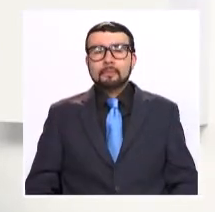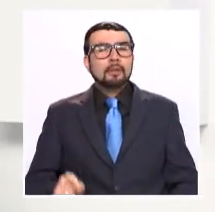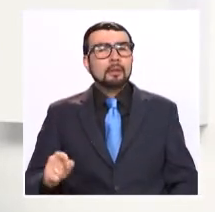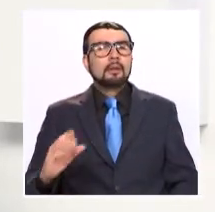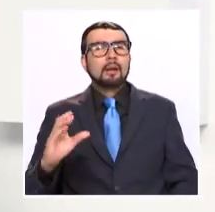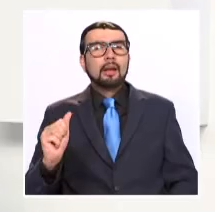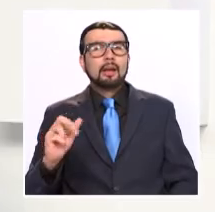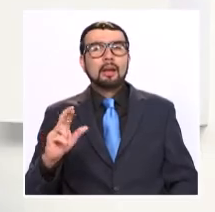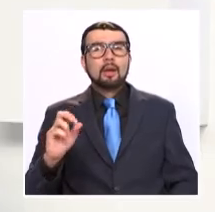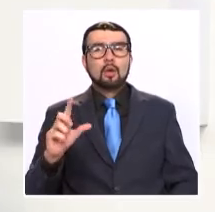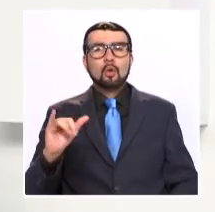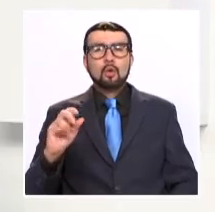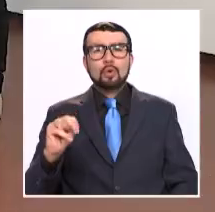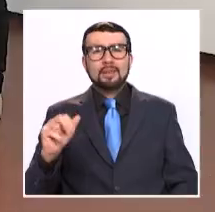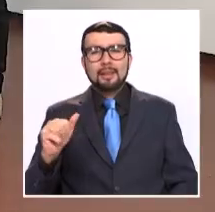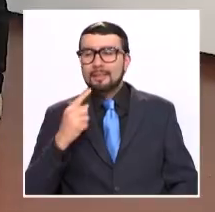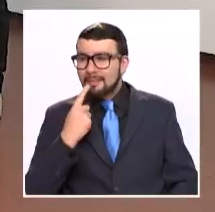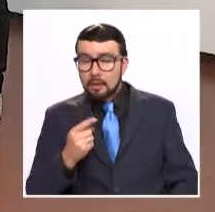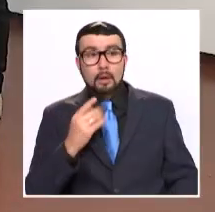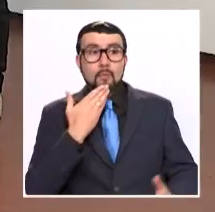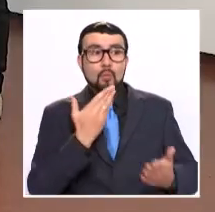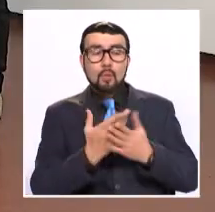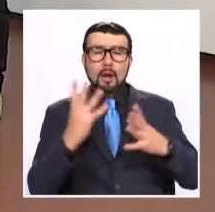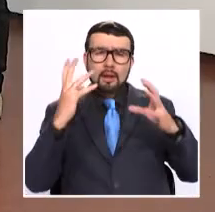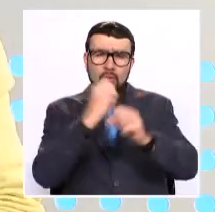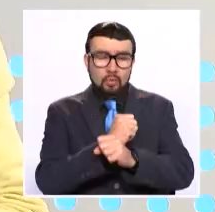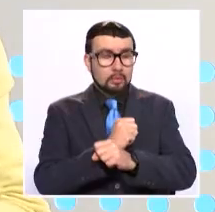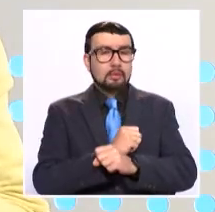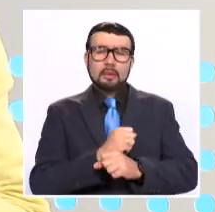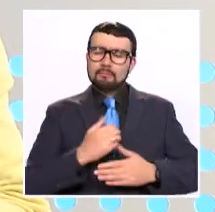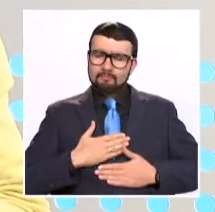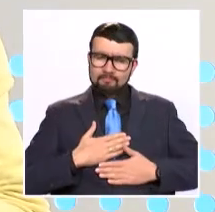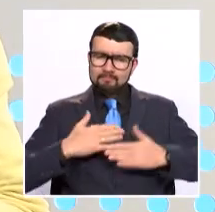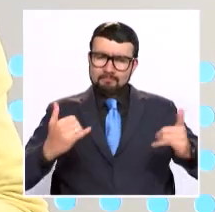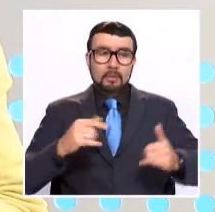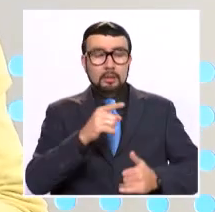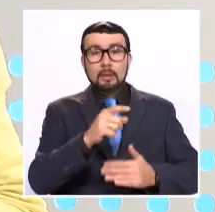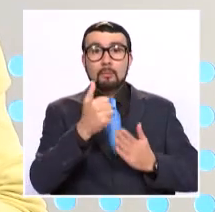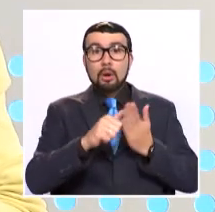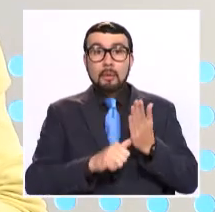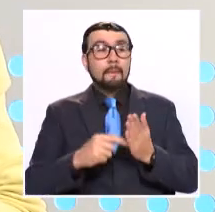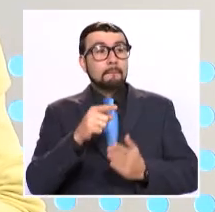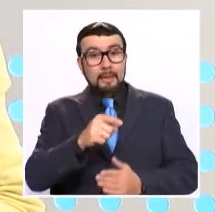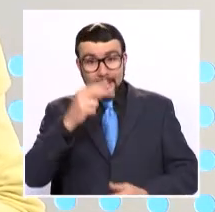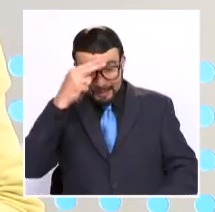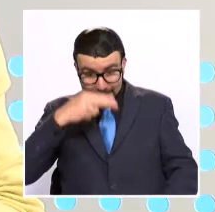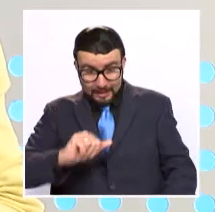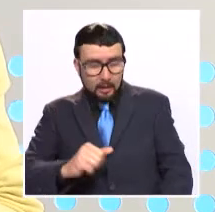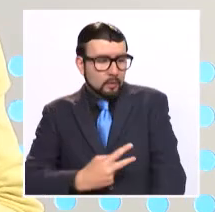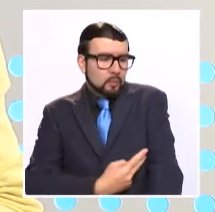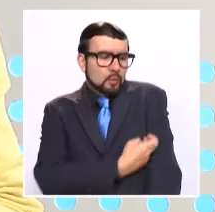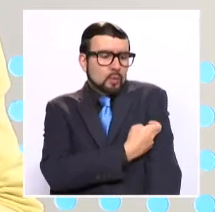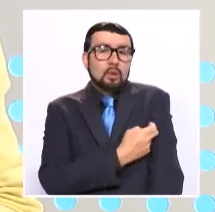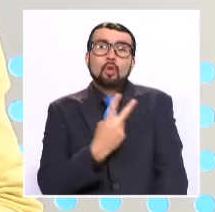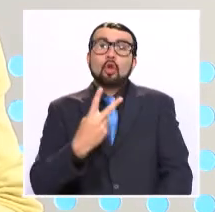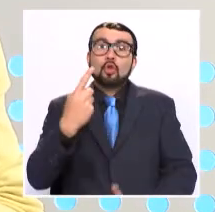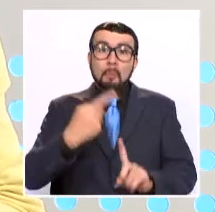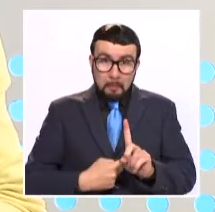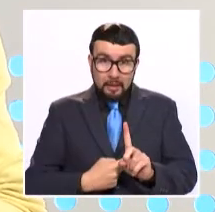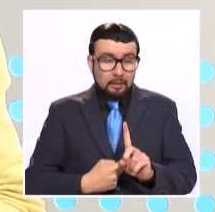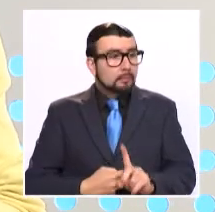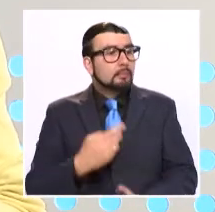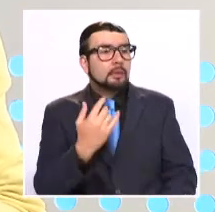Arcila Ramírez, buenas noches, maravilloso programa. Una pregunta, cuando le apliqué a mi hija la vacuna de los 2 meses, hizo reacción a la